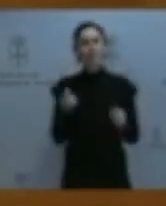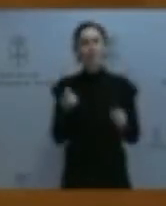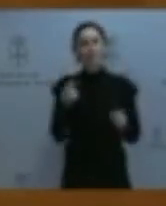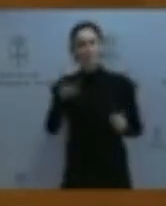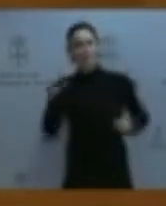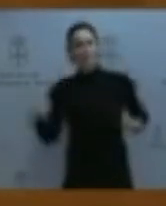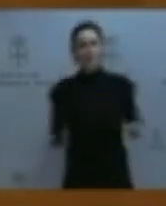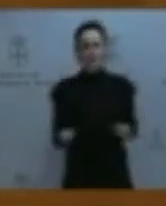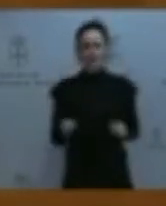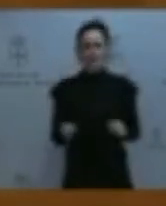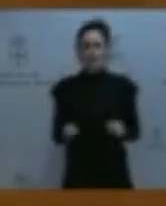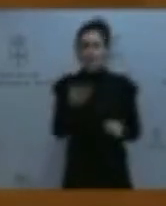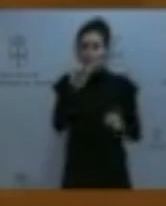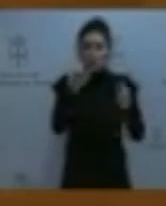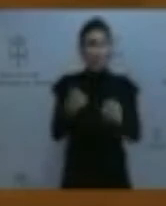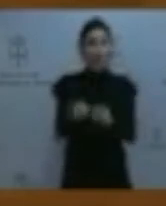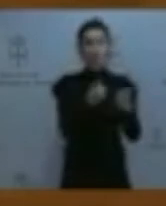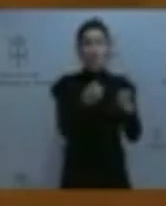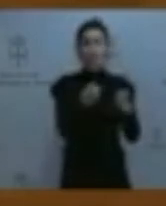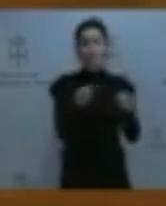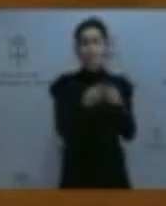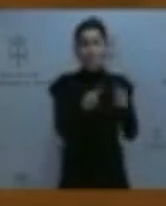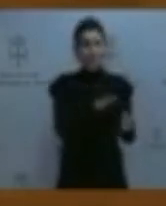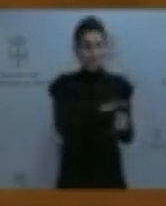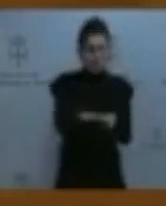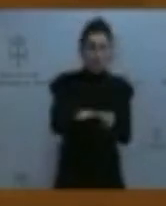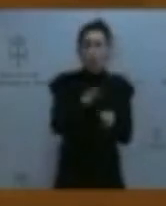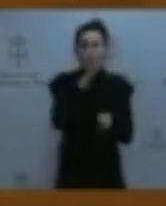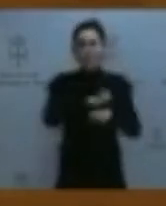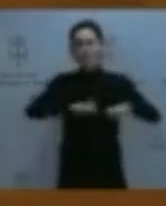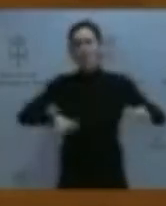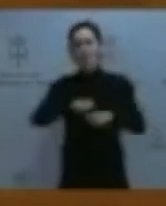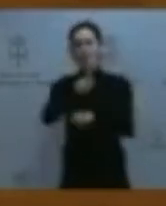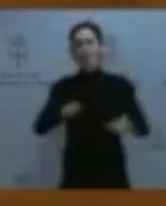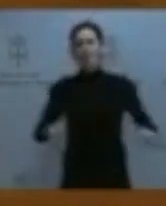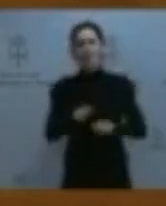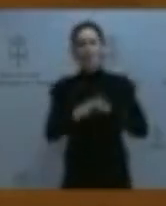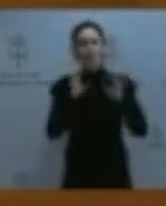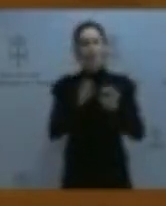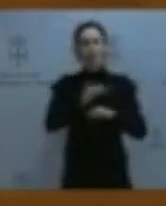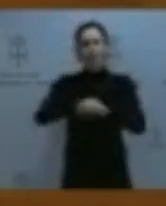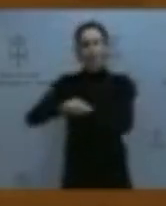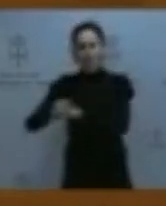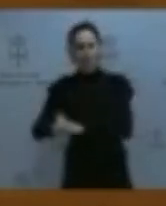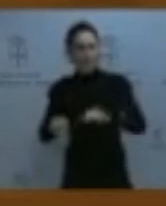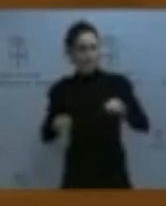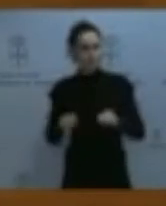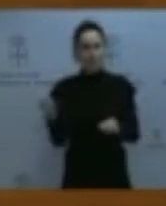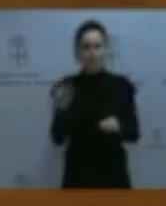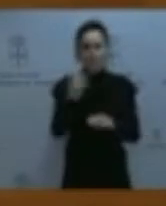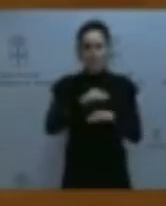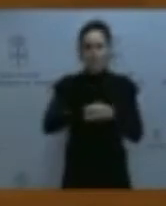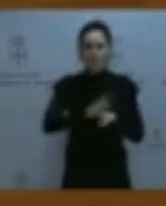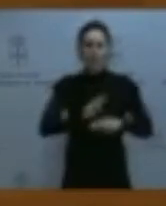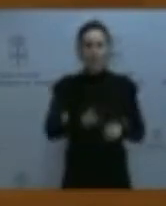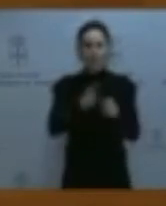más tienen, habiendo muchas necesidades sociales que atender, sobre todo cuando la inmensa mayoría de la ciudadanía cumple religiosamente con sus obligaciones para con la